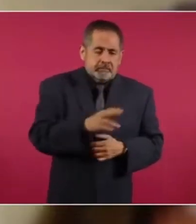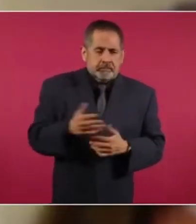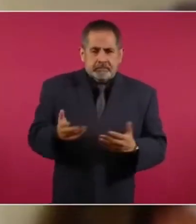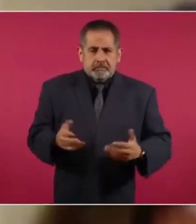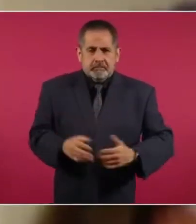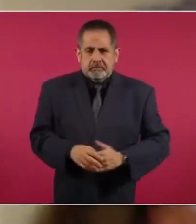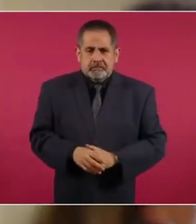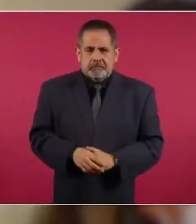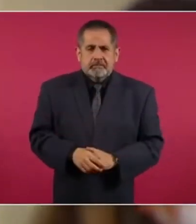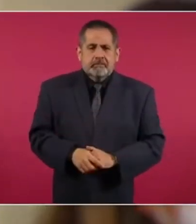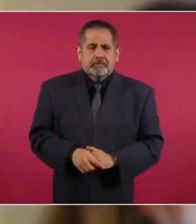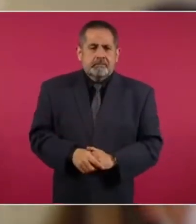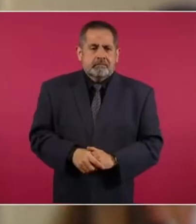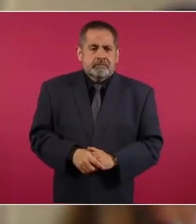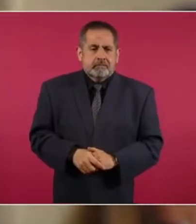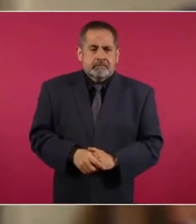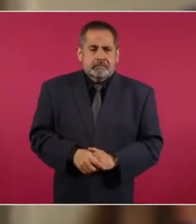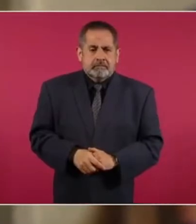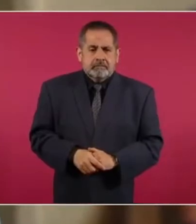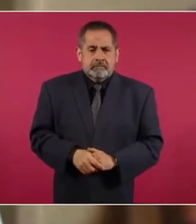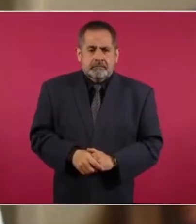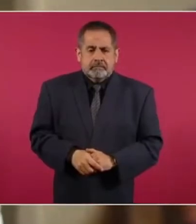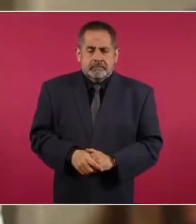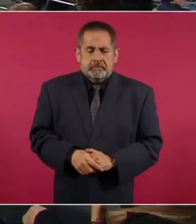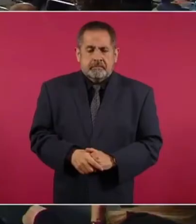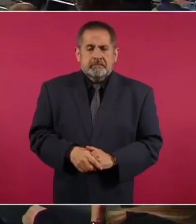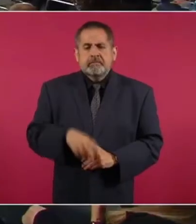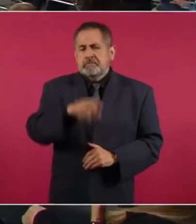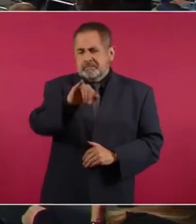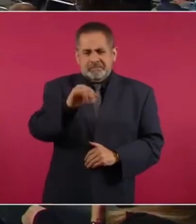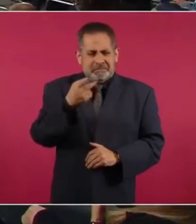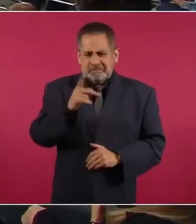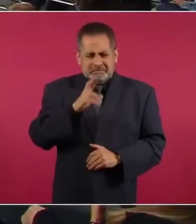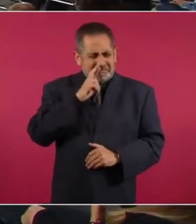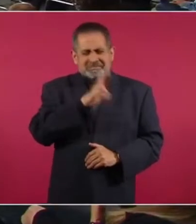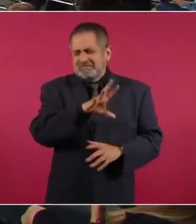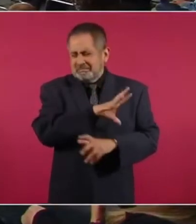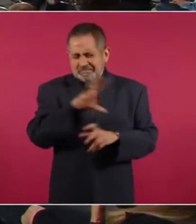atienden. Sí, pero se responde todo.